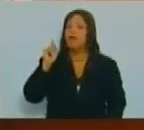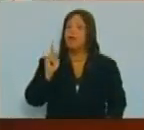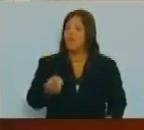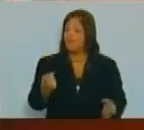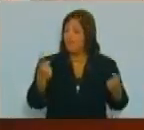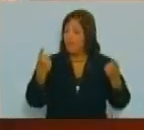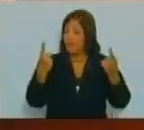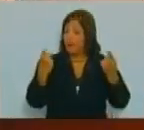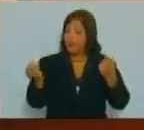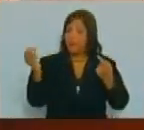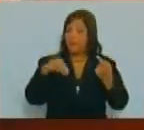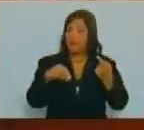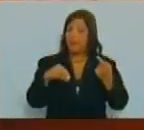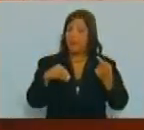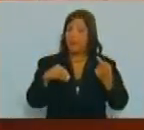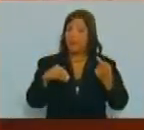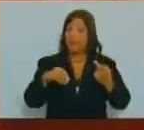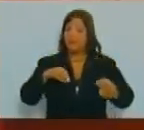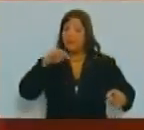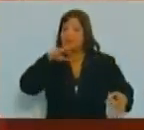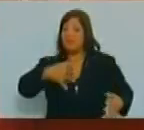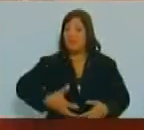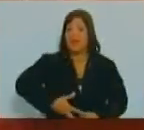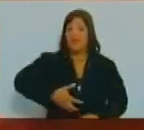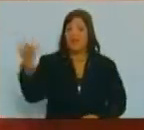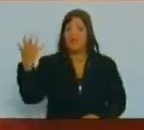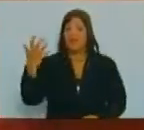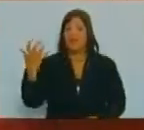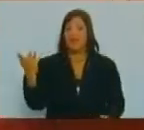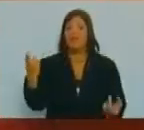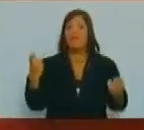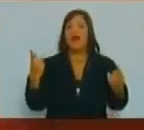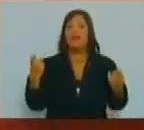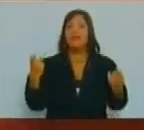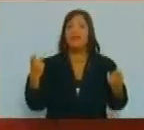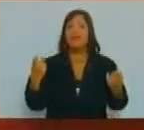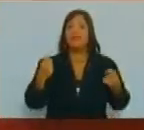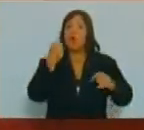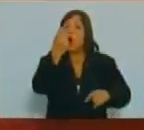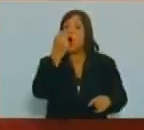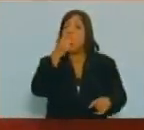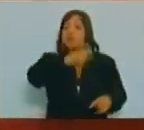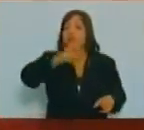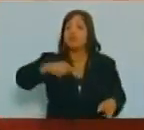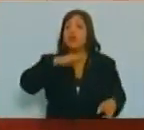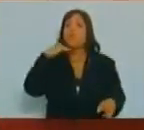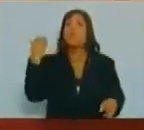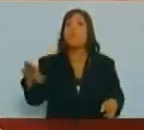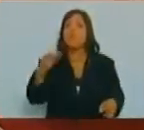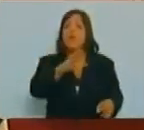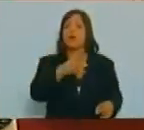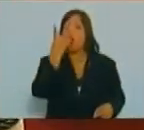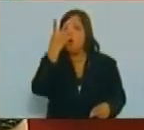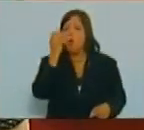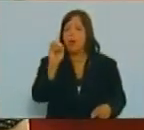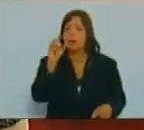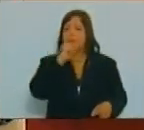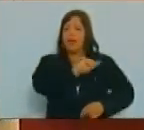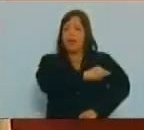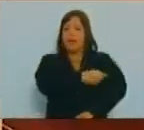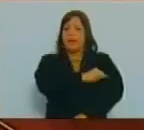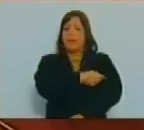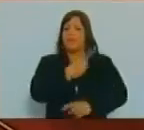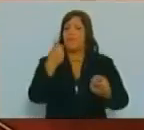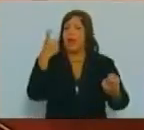el del llamado a la reguera del señor capriles que generó 11 muertos aquí y más de 40 heridos